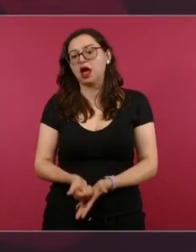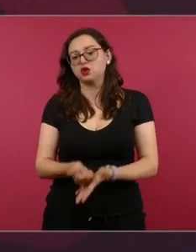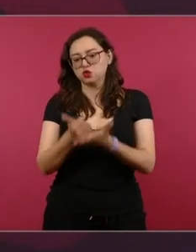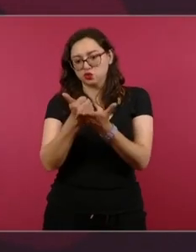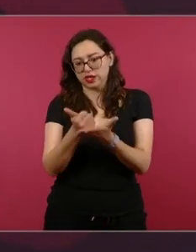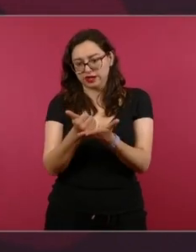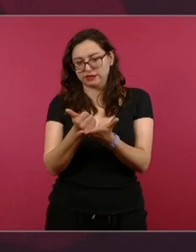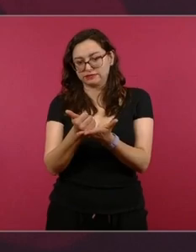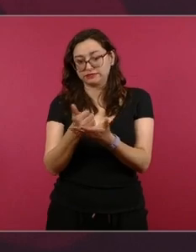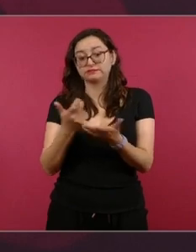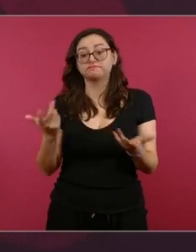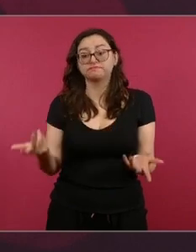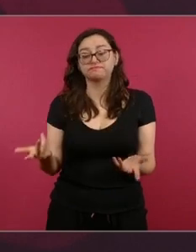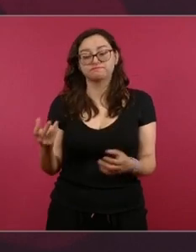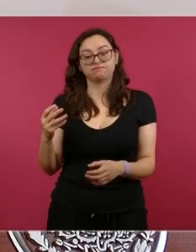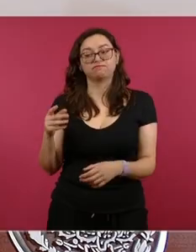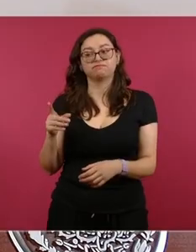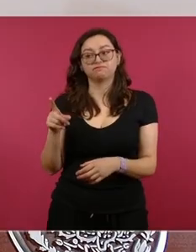es que el pueblo elija